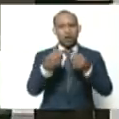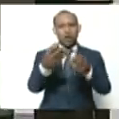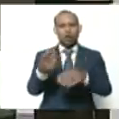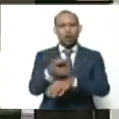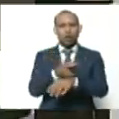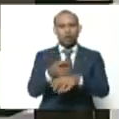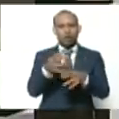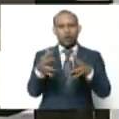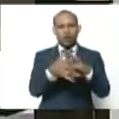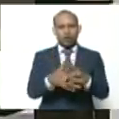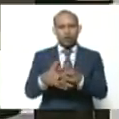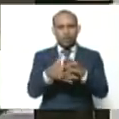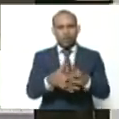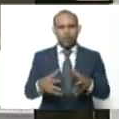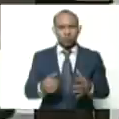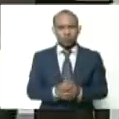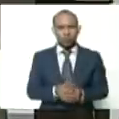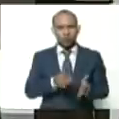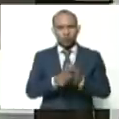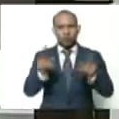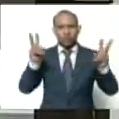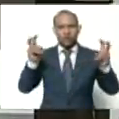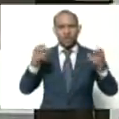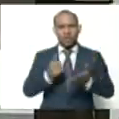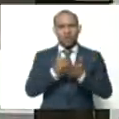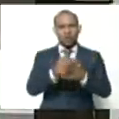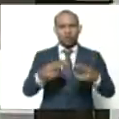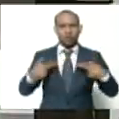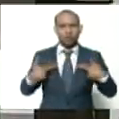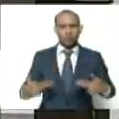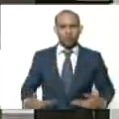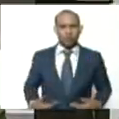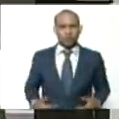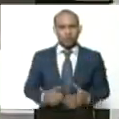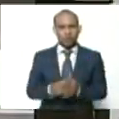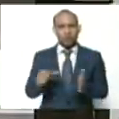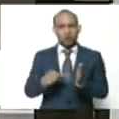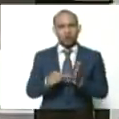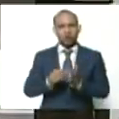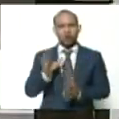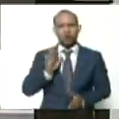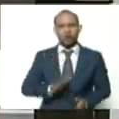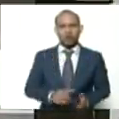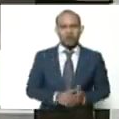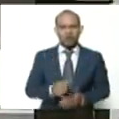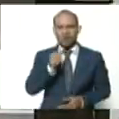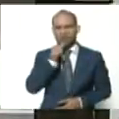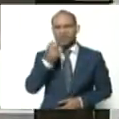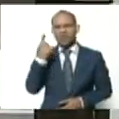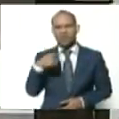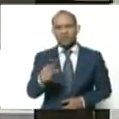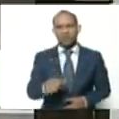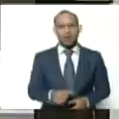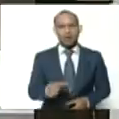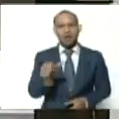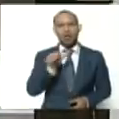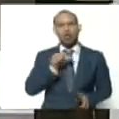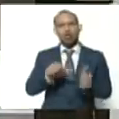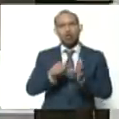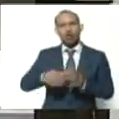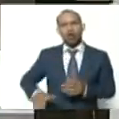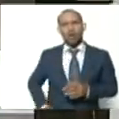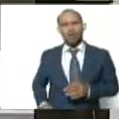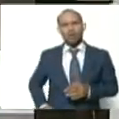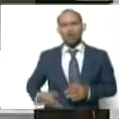que entregó para supuesta ayuda humanitaria a Venezuela? ¿Dónde? ¿Dónde está? ¿Quién los tiene? ¿Qué bolsillo los tiene? ¿En